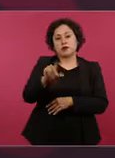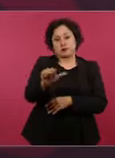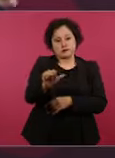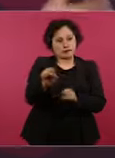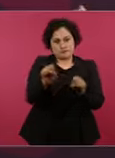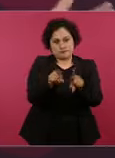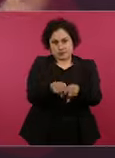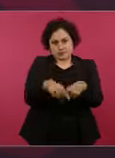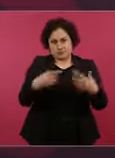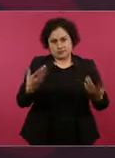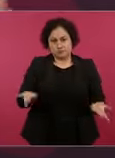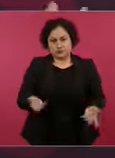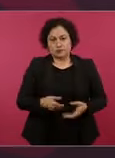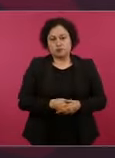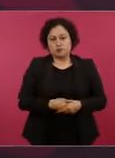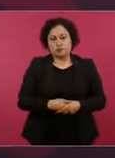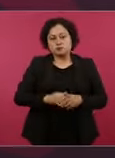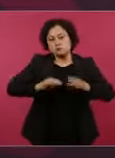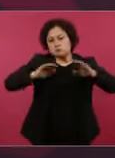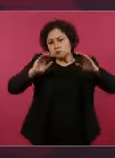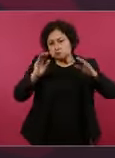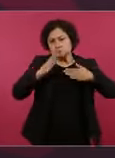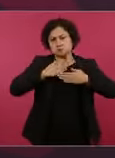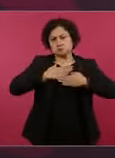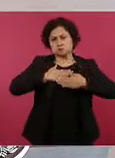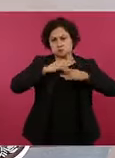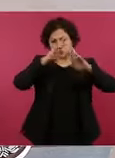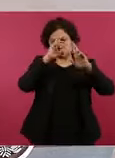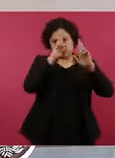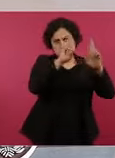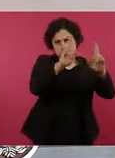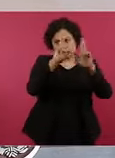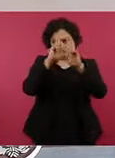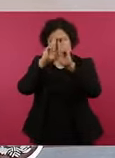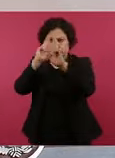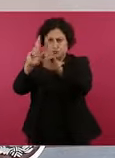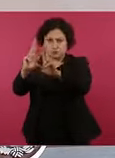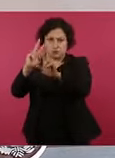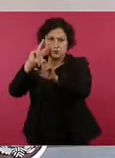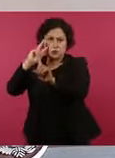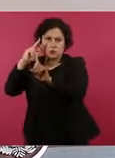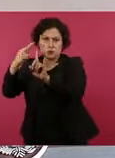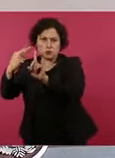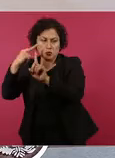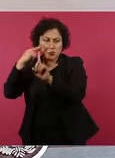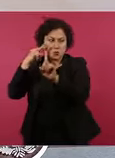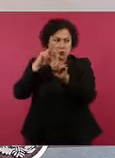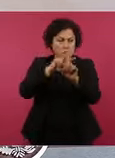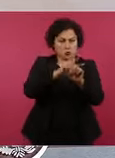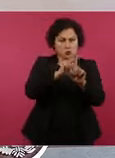Y nosotros respetamos, desde luego, la libre